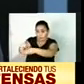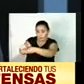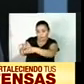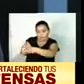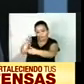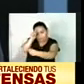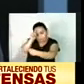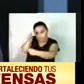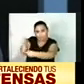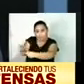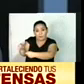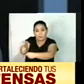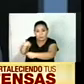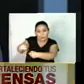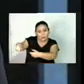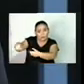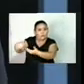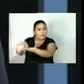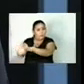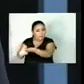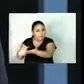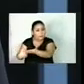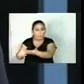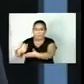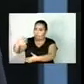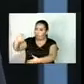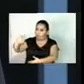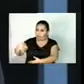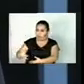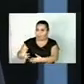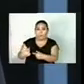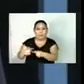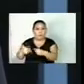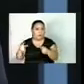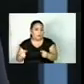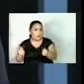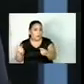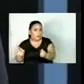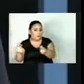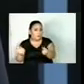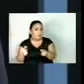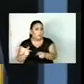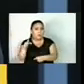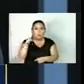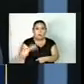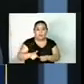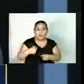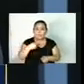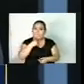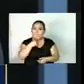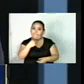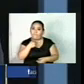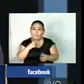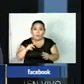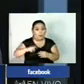legislativa a que se discuta esto con seriedad pero con prontitud porque aquí estamos en una situación que para mañana ya es